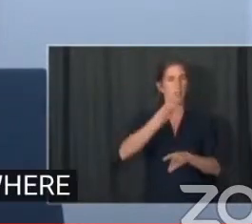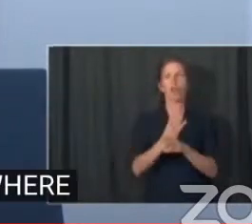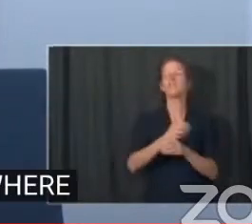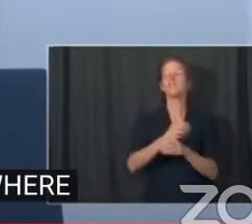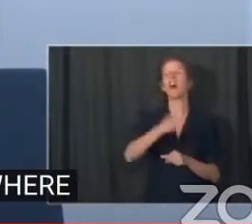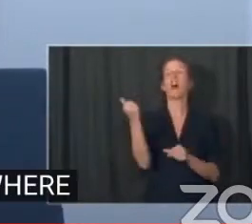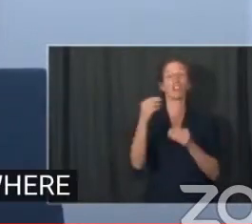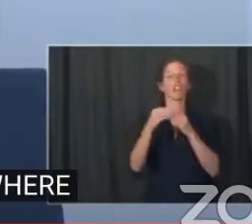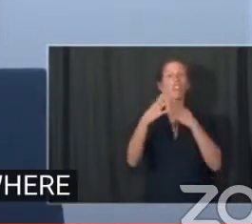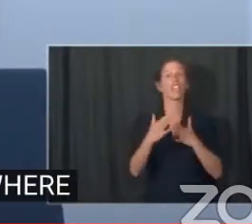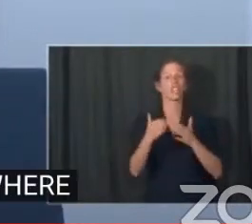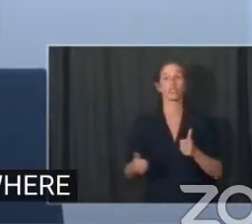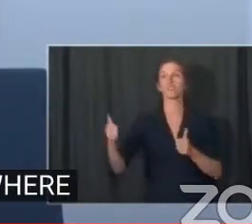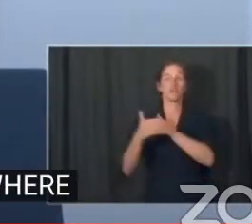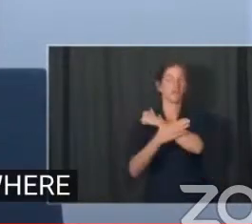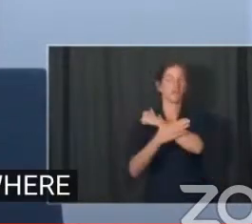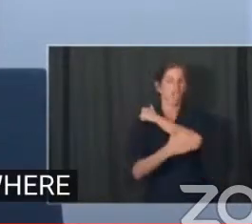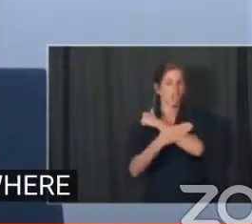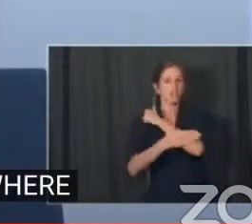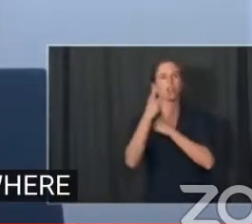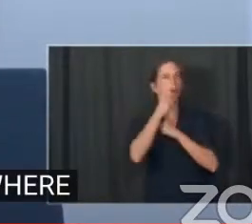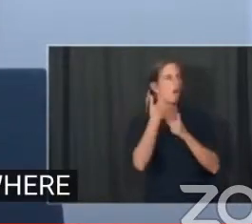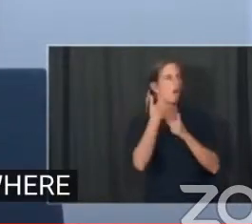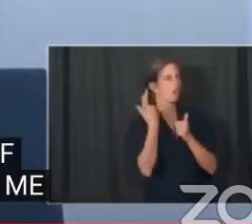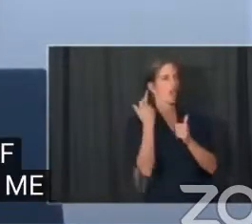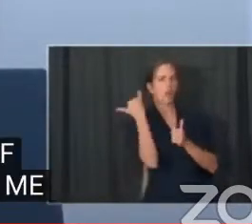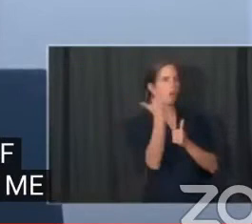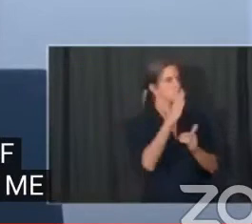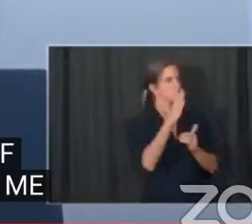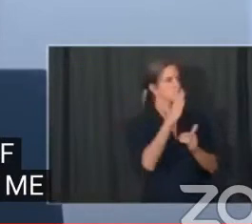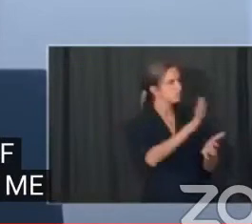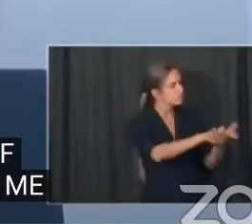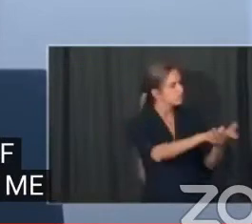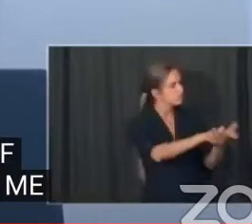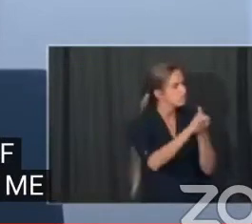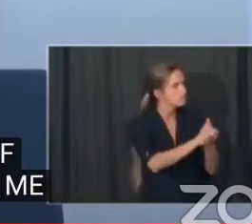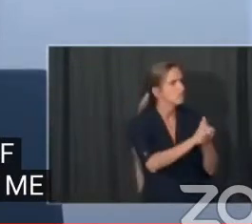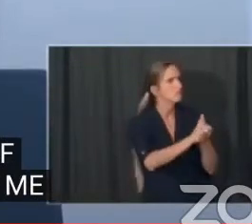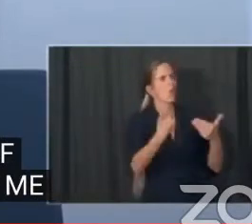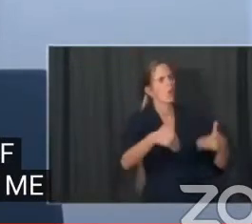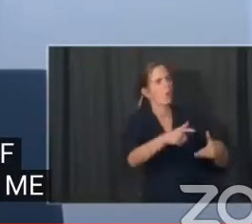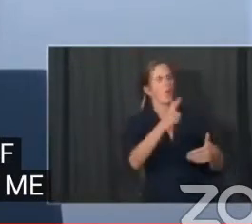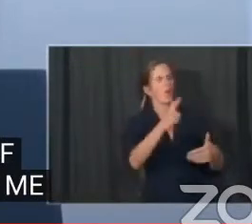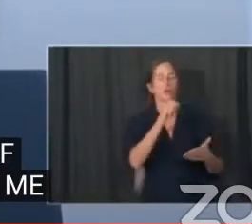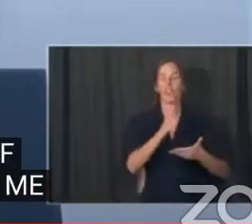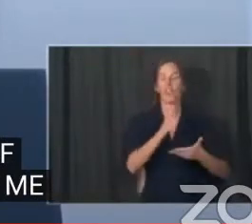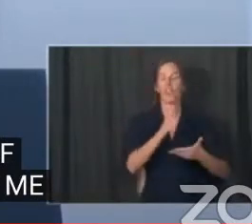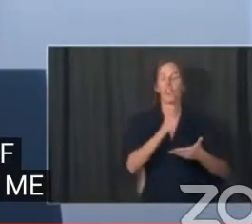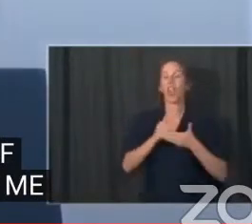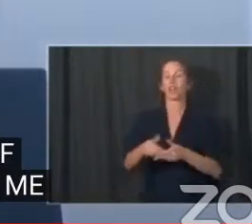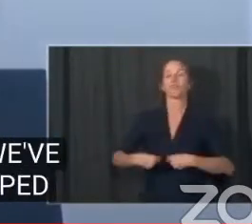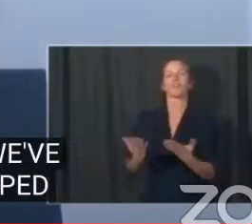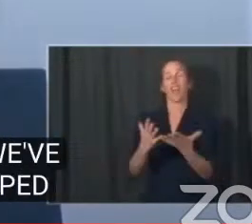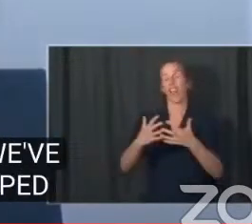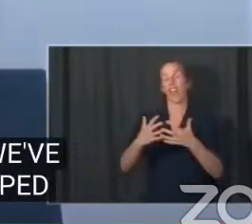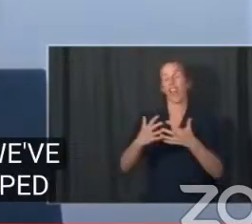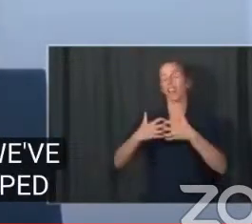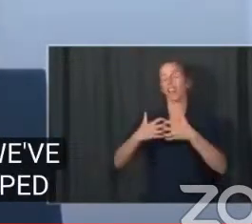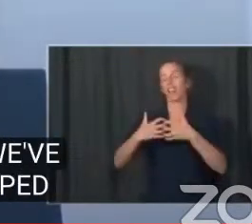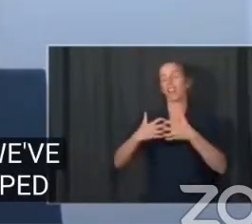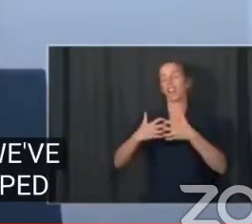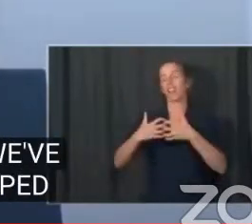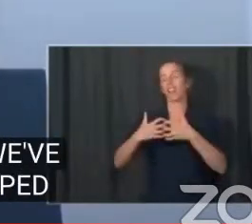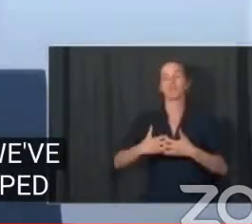Esta us operación on what es we've been able to inigualable. do, and we've helped many countries with their ventilators and all of the problems they were having, and I'd Hay